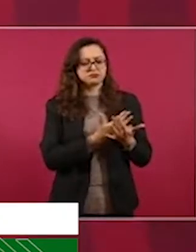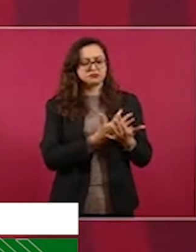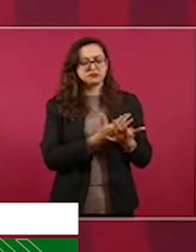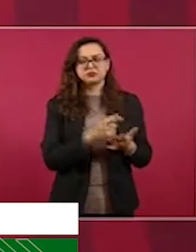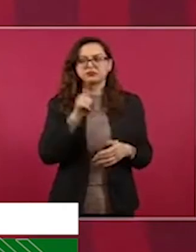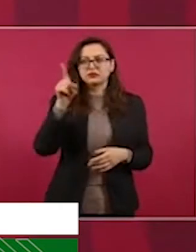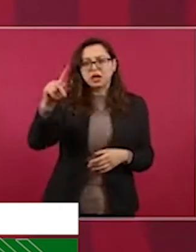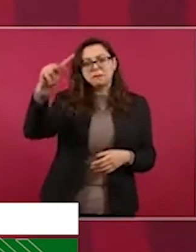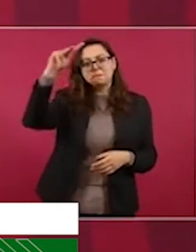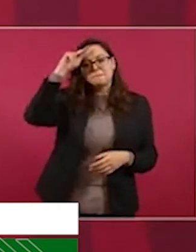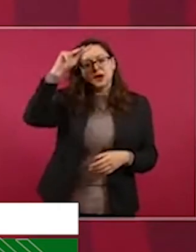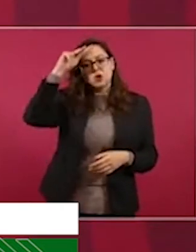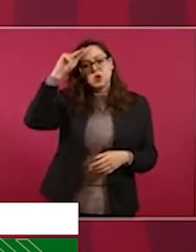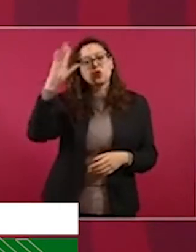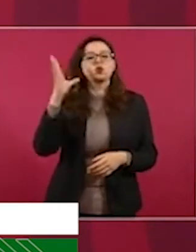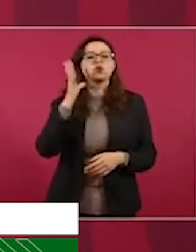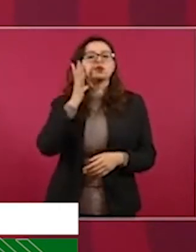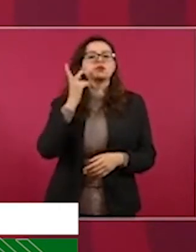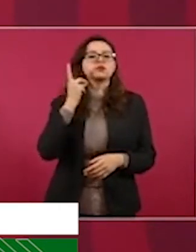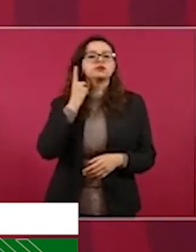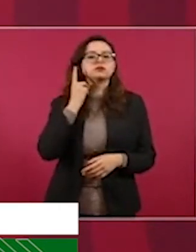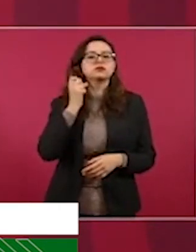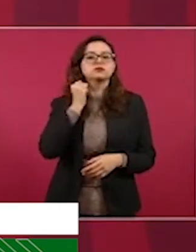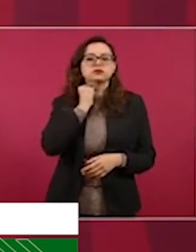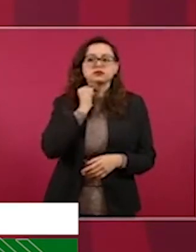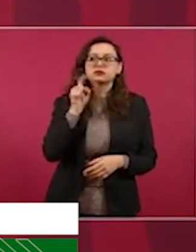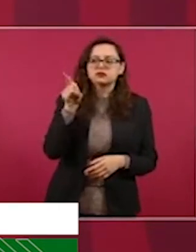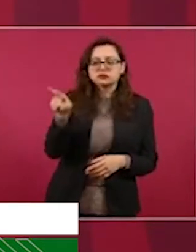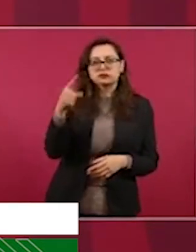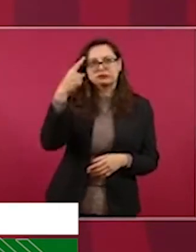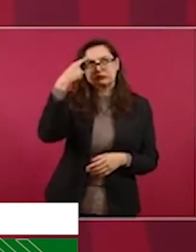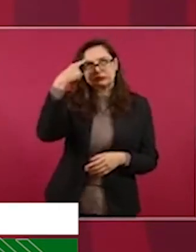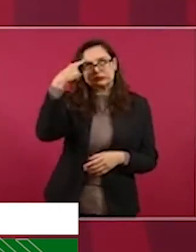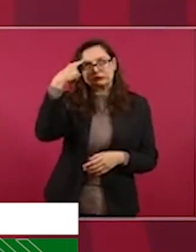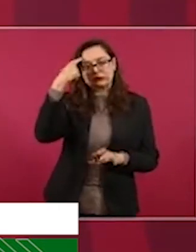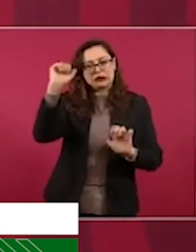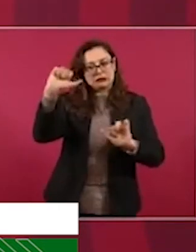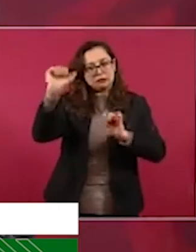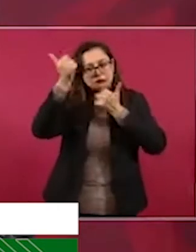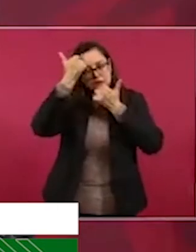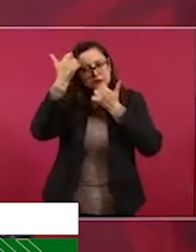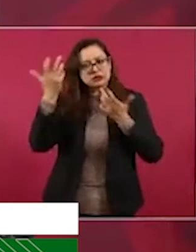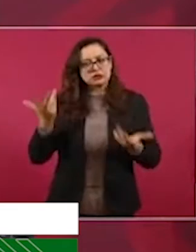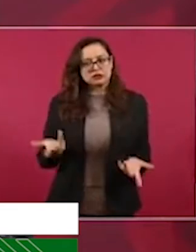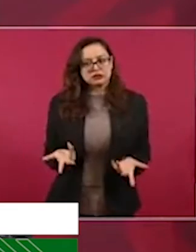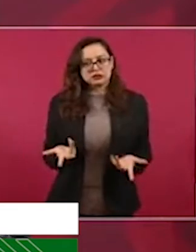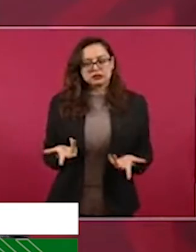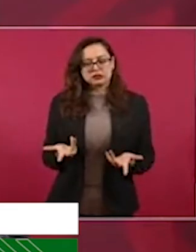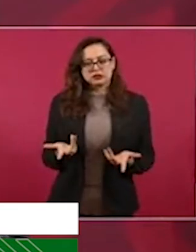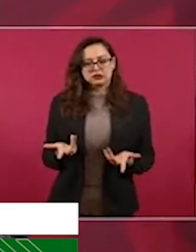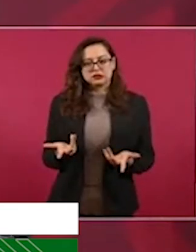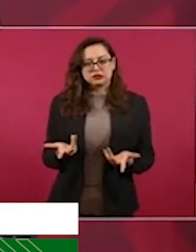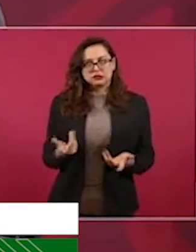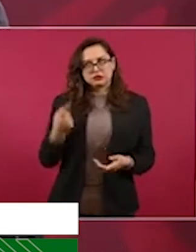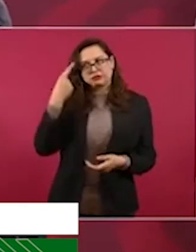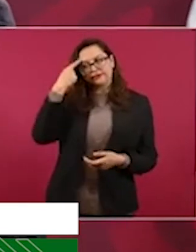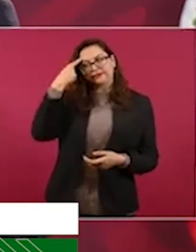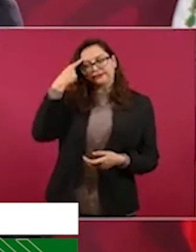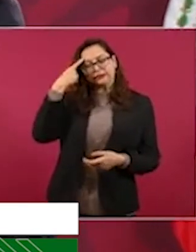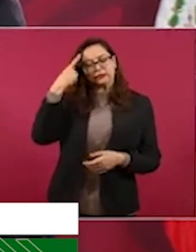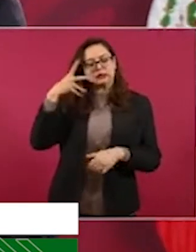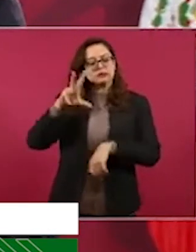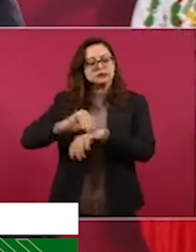en la conferencia de prensa, el presidente Andrés Manuel López Obrador confirmó la suspensión de la reunión de la Alianza del Pacífico que